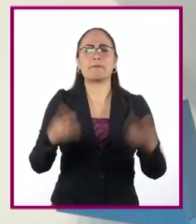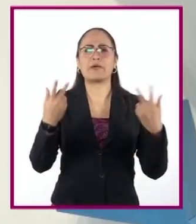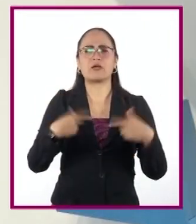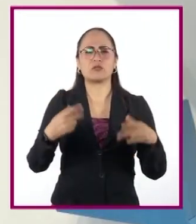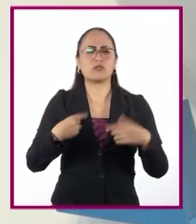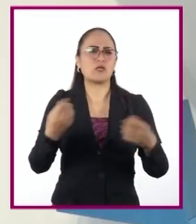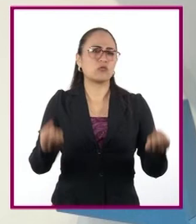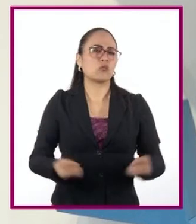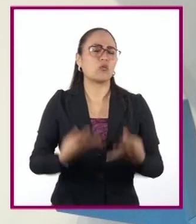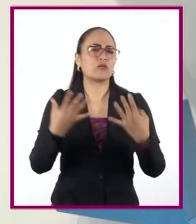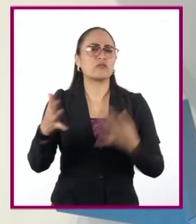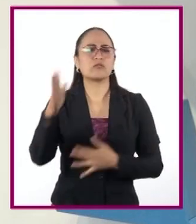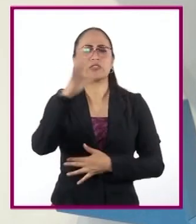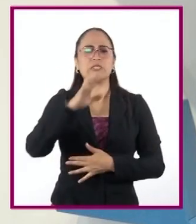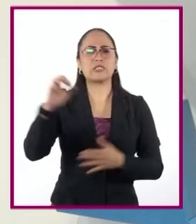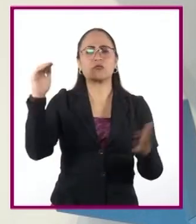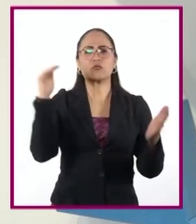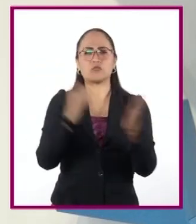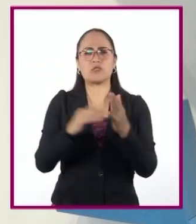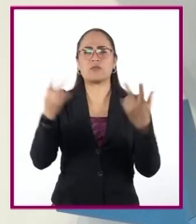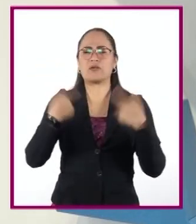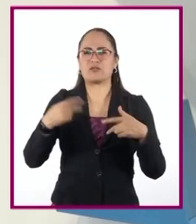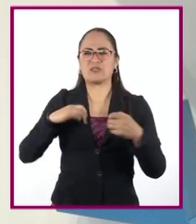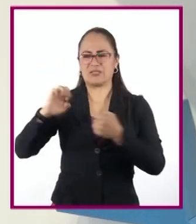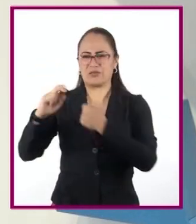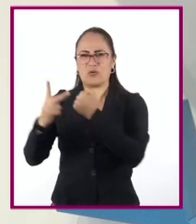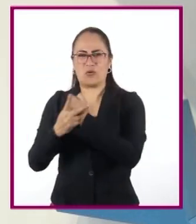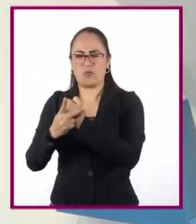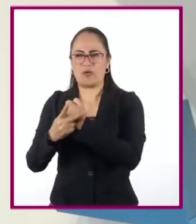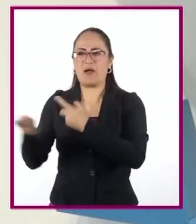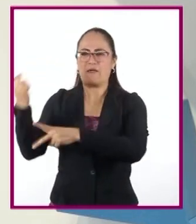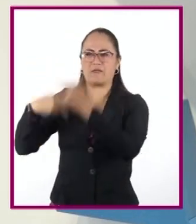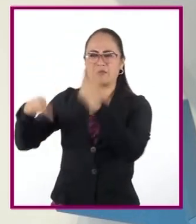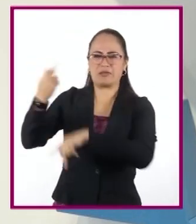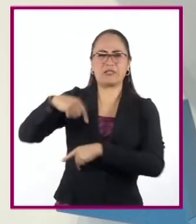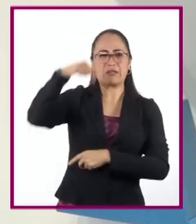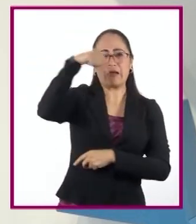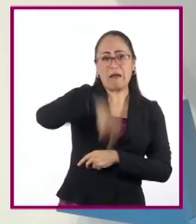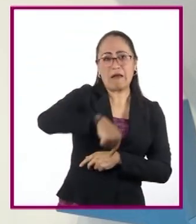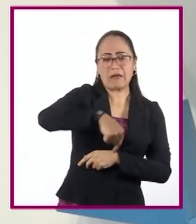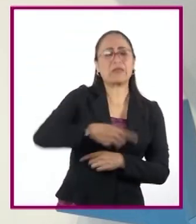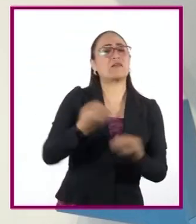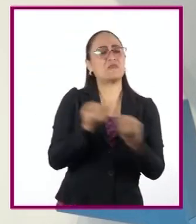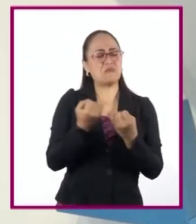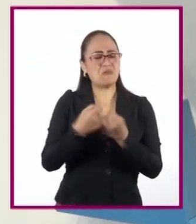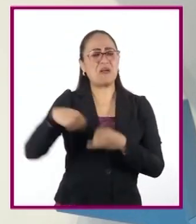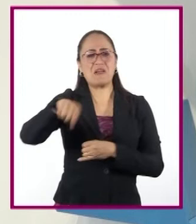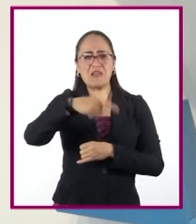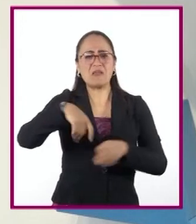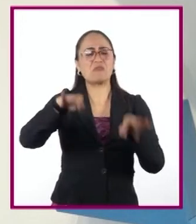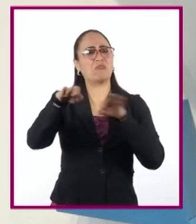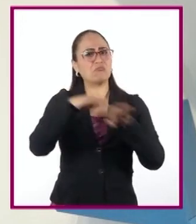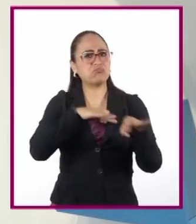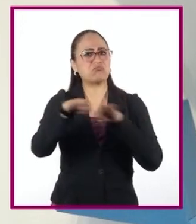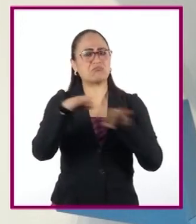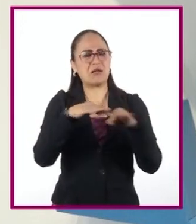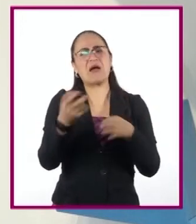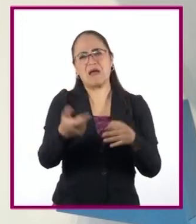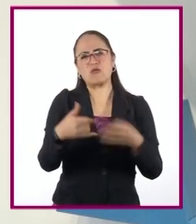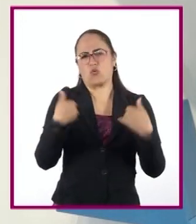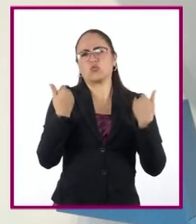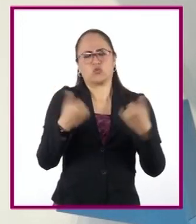sobrepasaron 500,000 de europeos. Fueron considerados muy buena mano de obra, ya que llegaban en edad